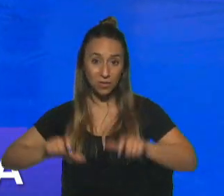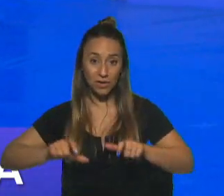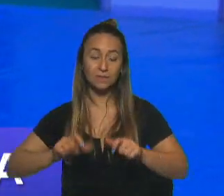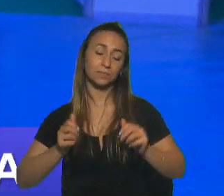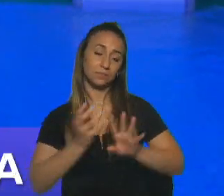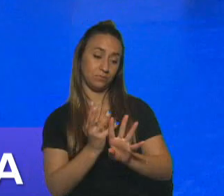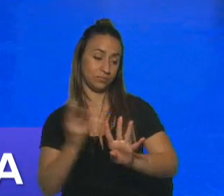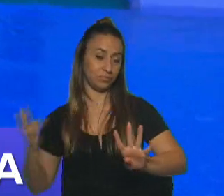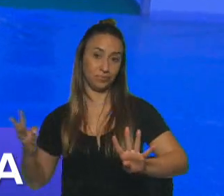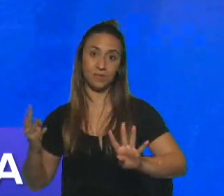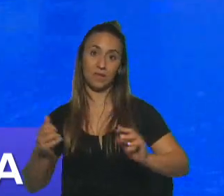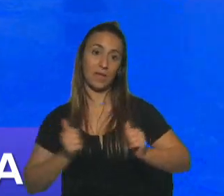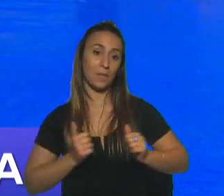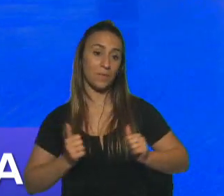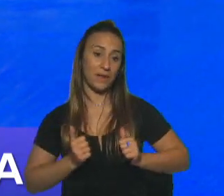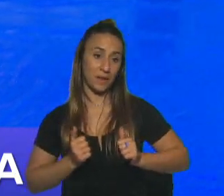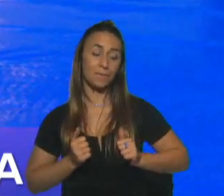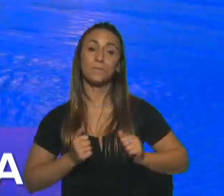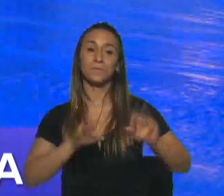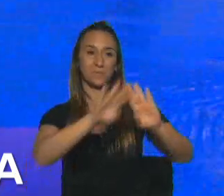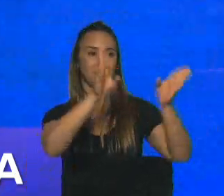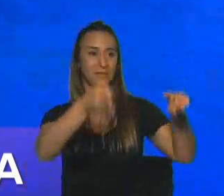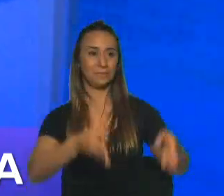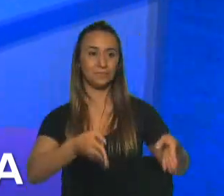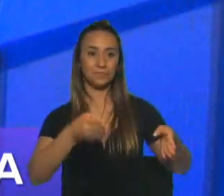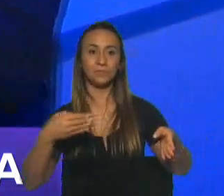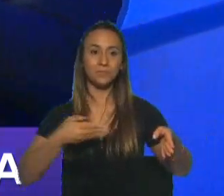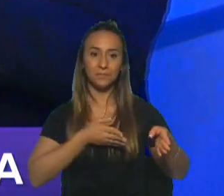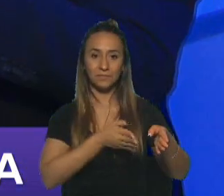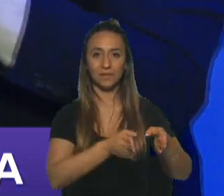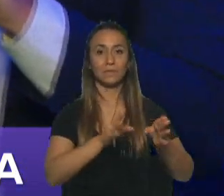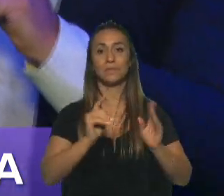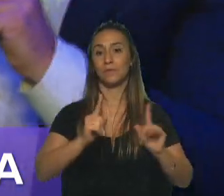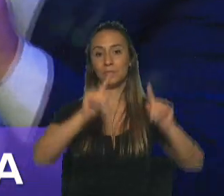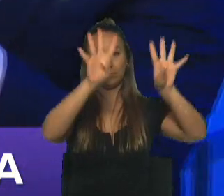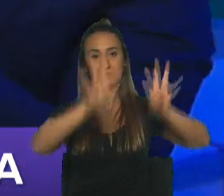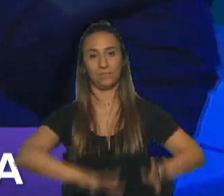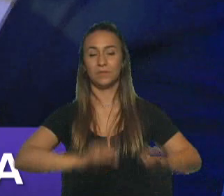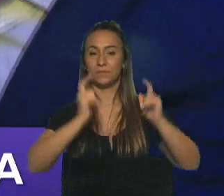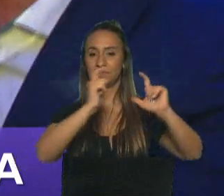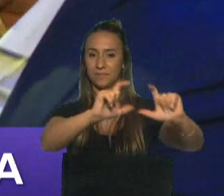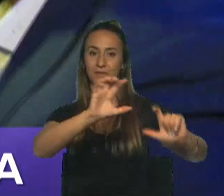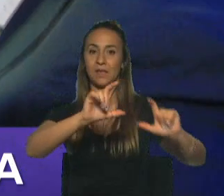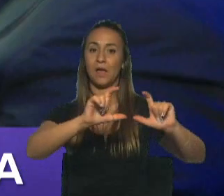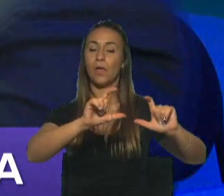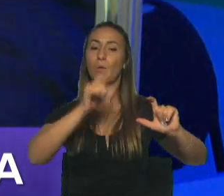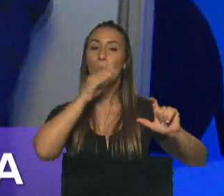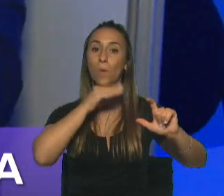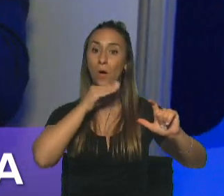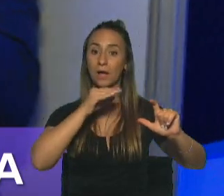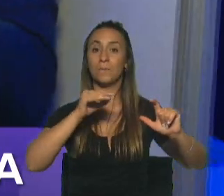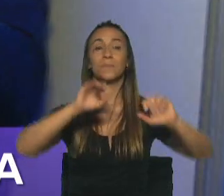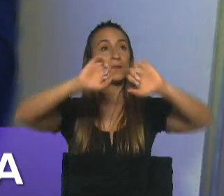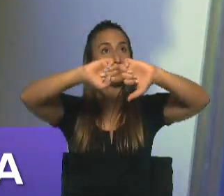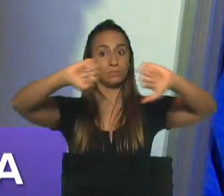sufragio y después ingresar a lo que es el cuarto oscuro, identificado con el escudo de Boca Juniors, lógicamente, se corre la cortina y